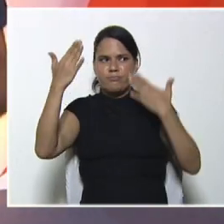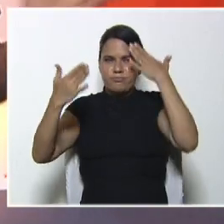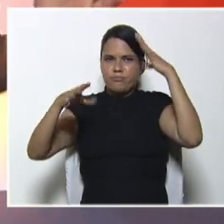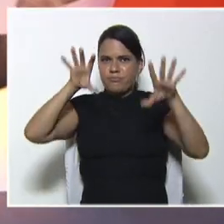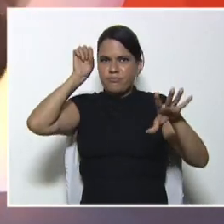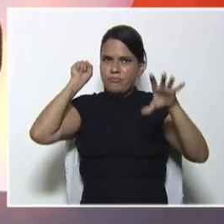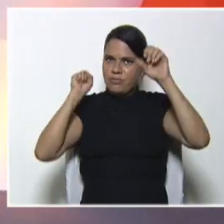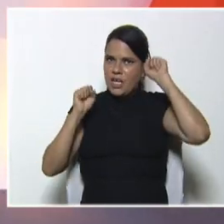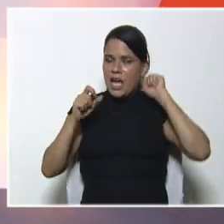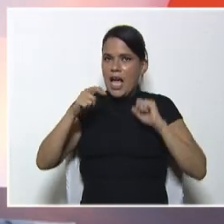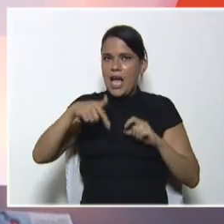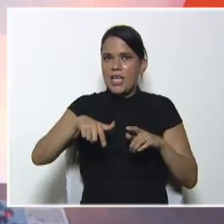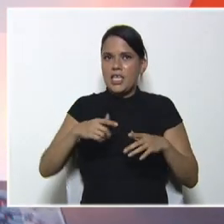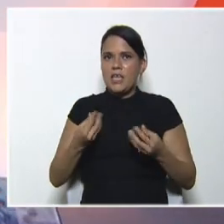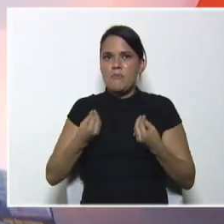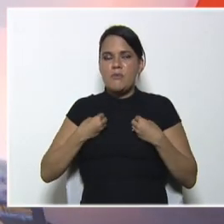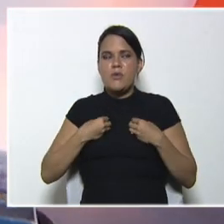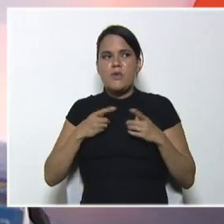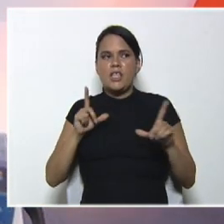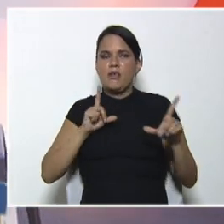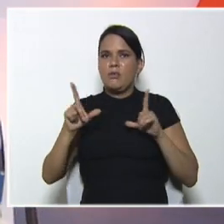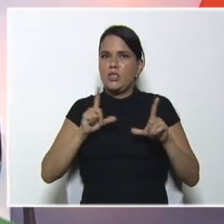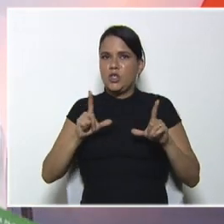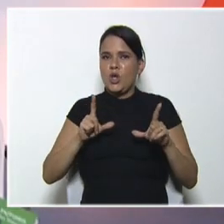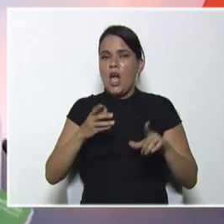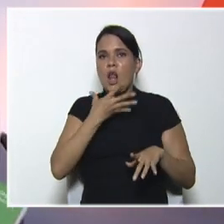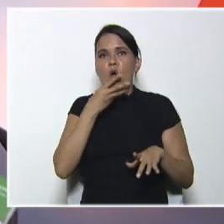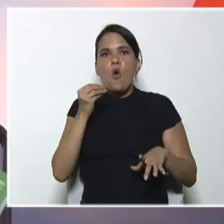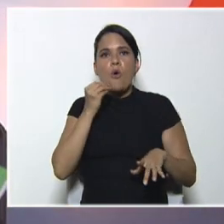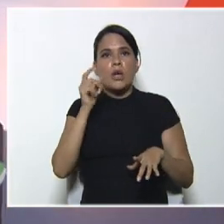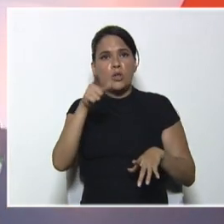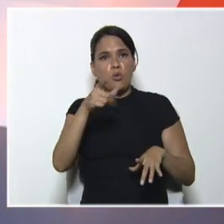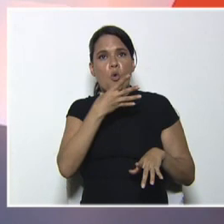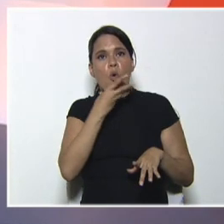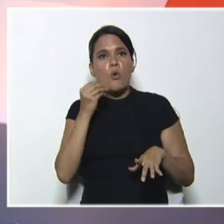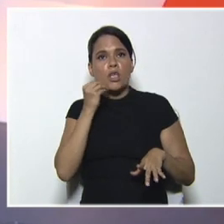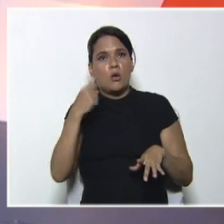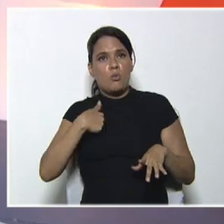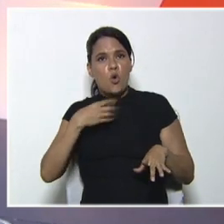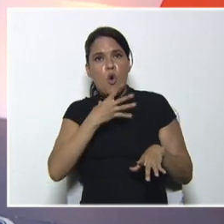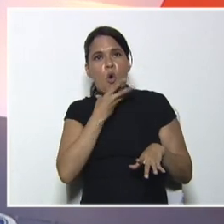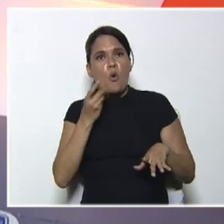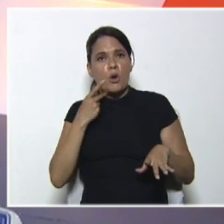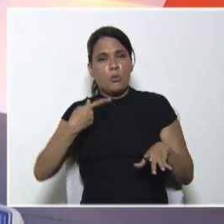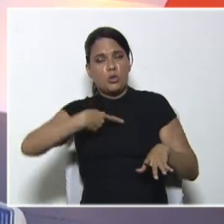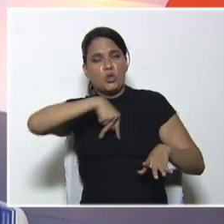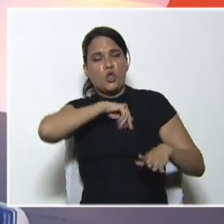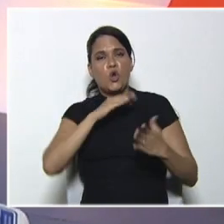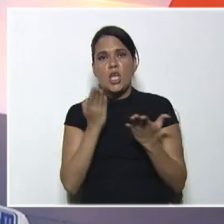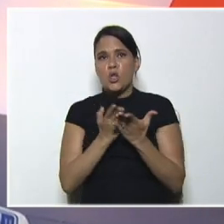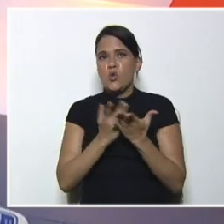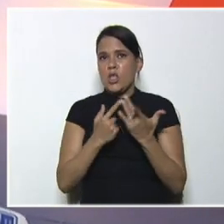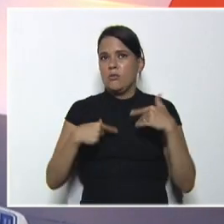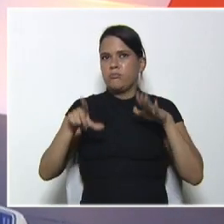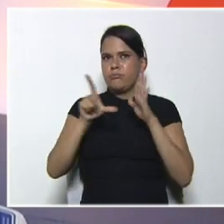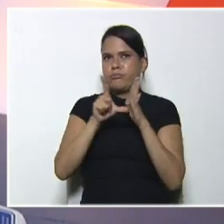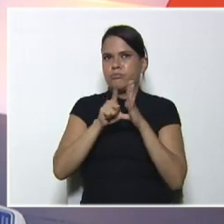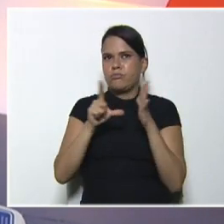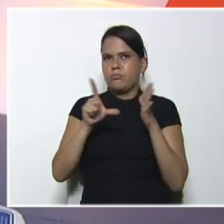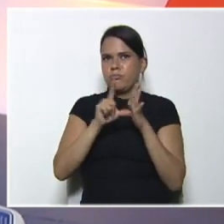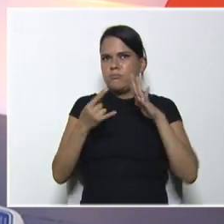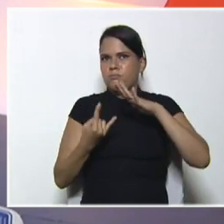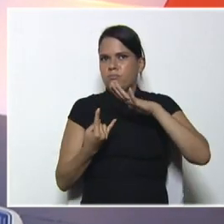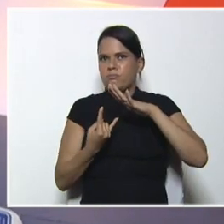TV. Gracias a los jóvenes como tú, jóvenes como yo y jóvenes como nosotros, estudiantes de Educación Media General, Media Técnica